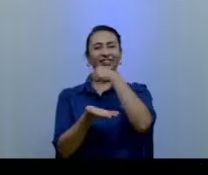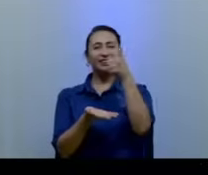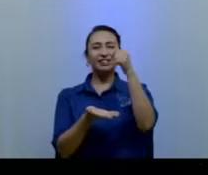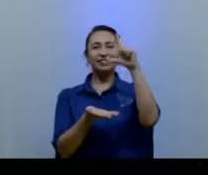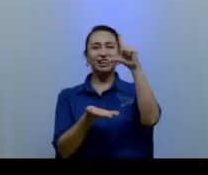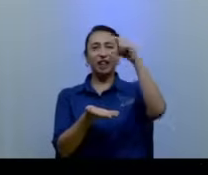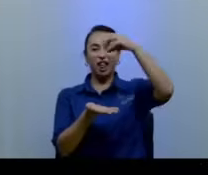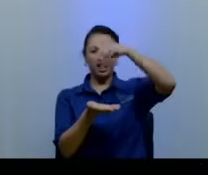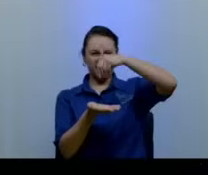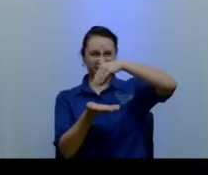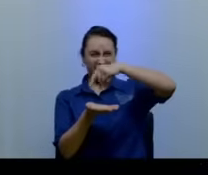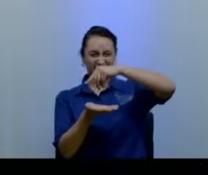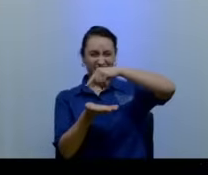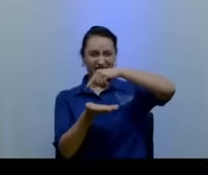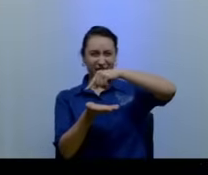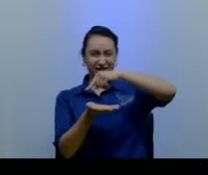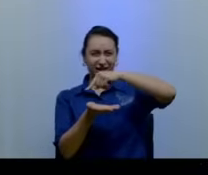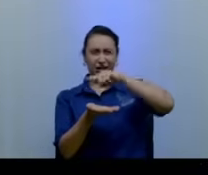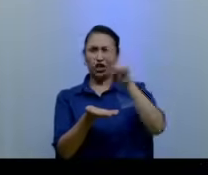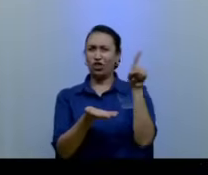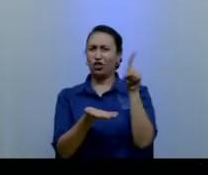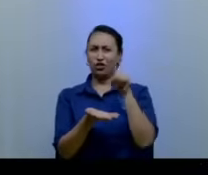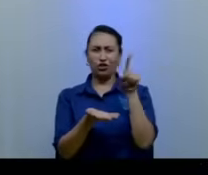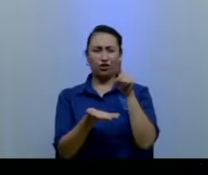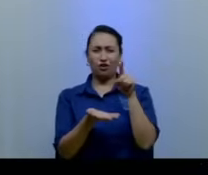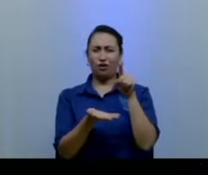No, yo soy salado,